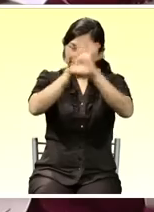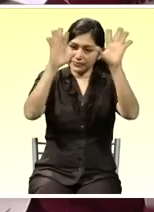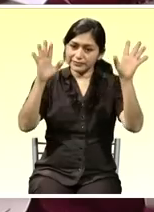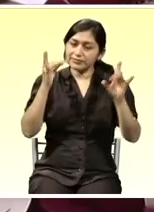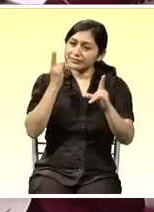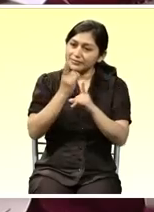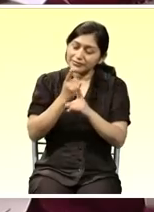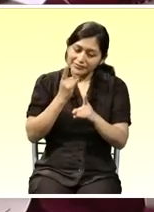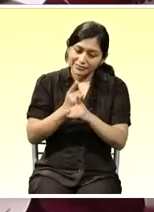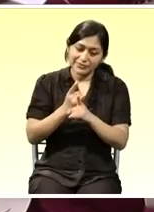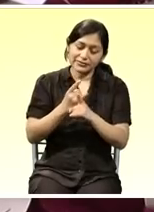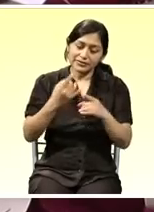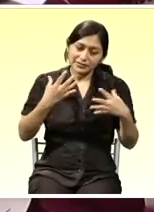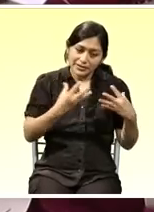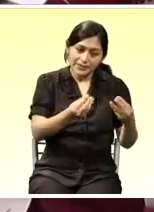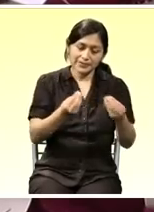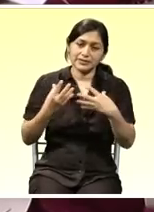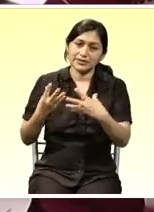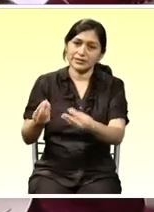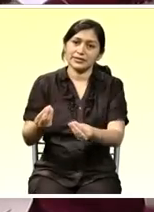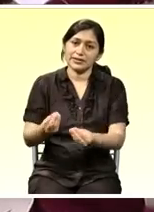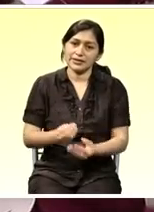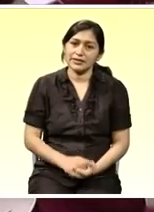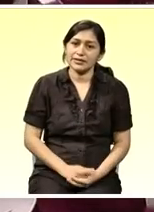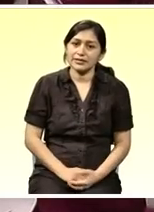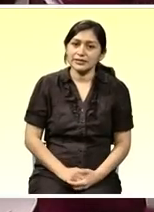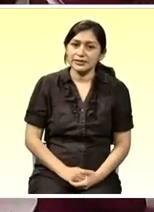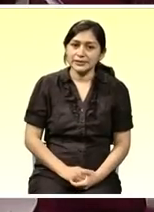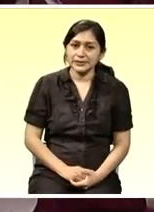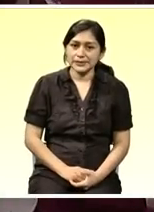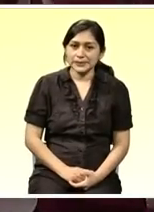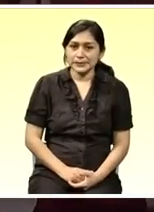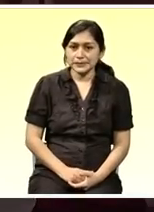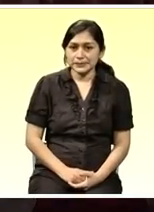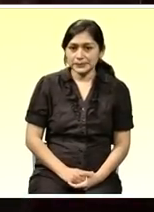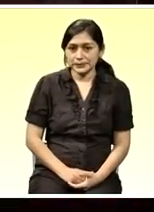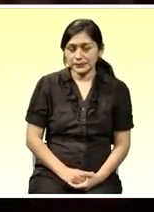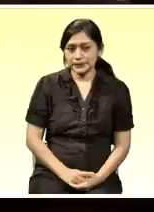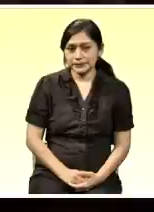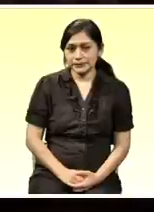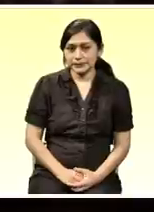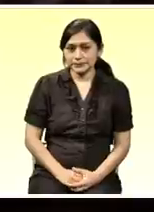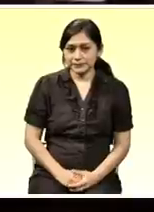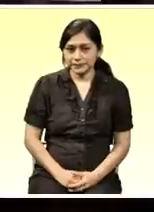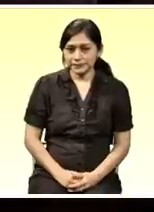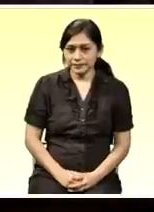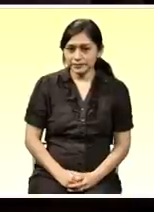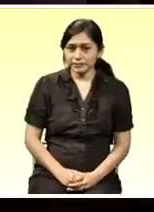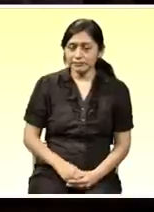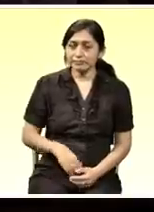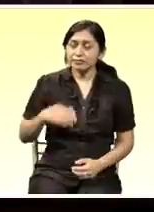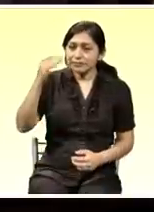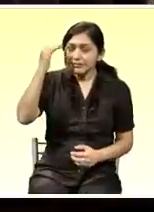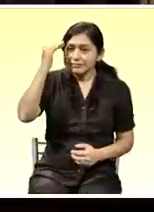pueblo en quien siempre halla todo su remedio. Dios te